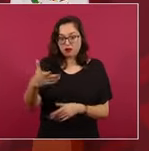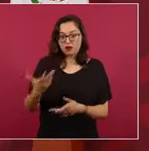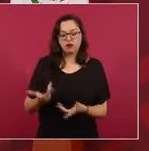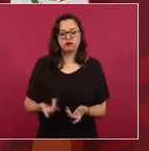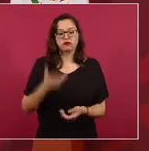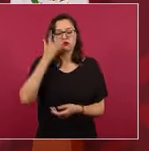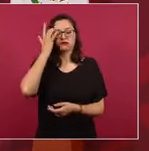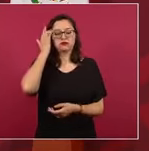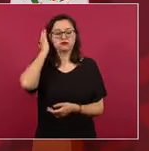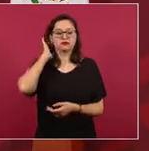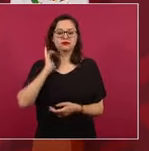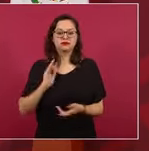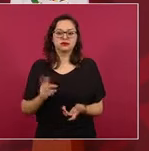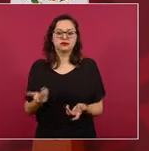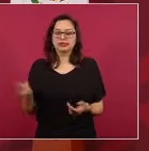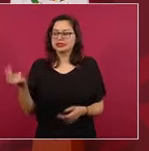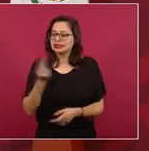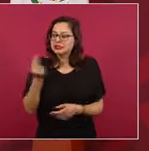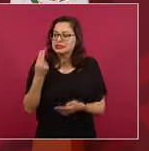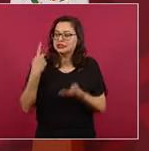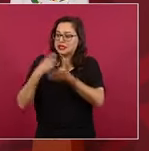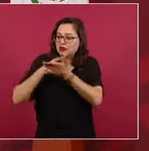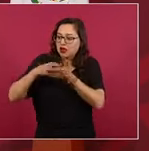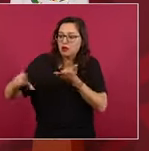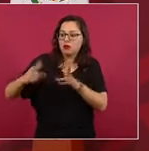y se tenían que comprar los trenes.